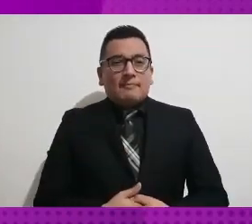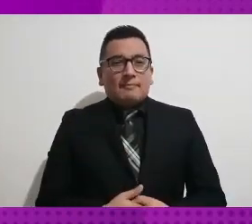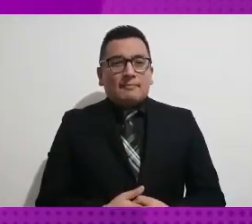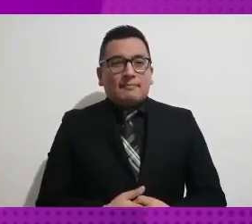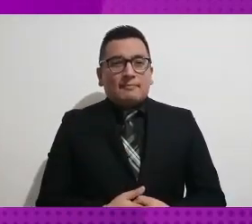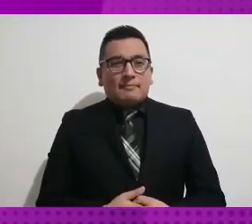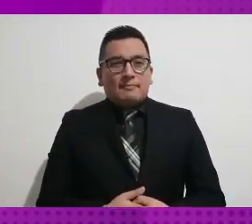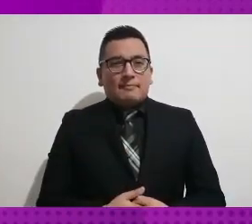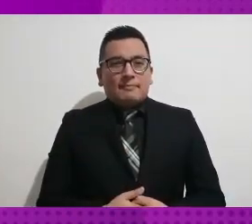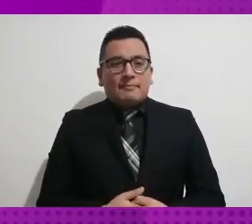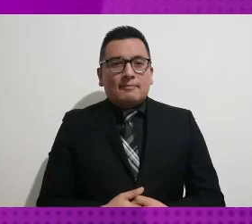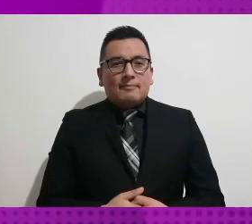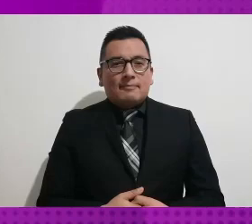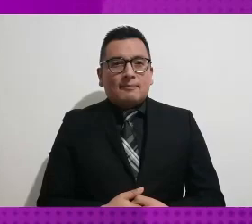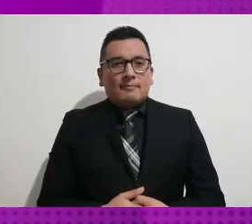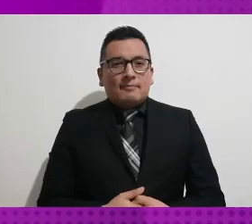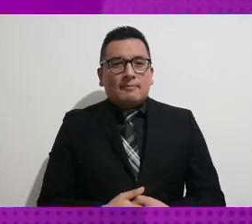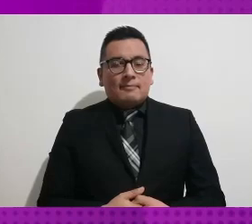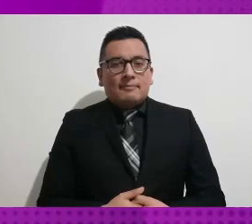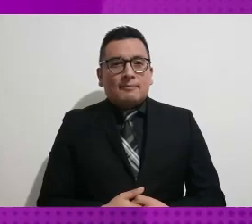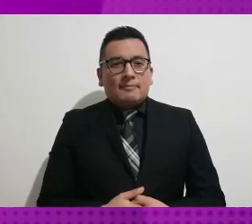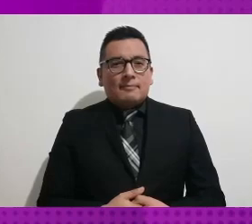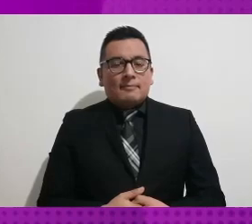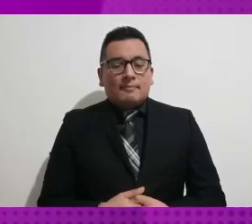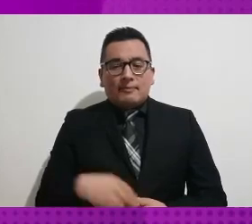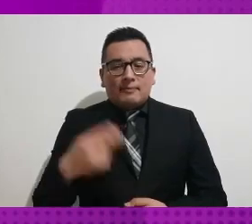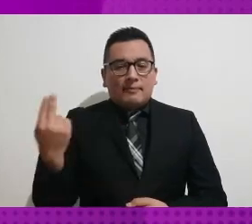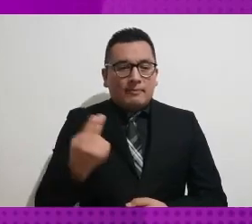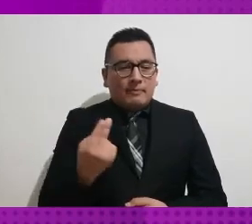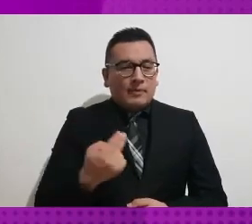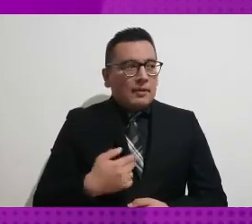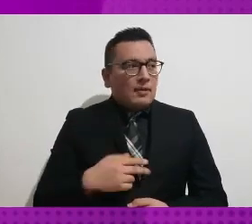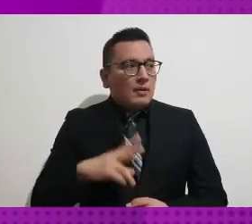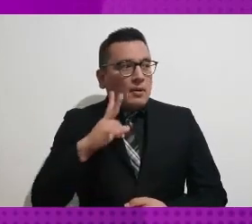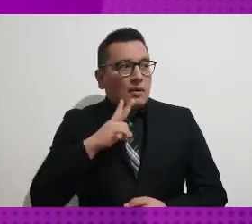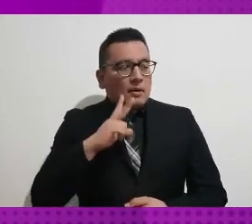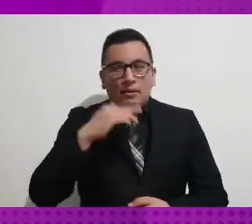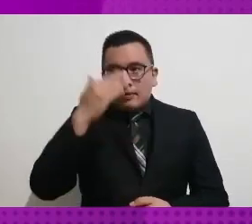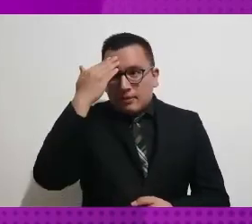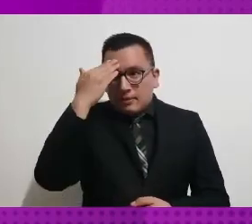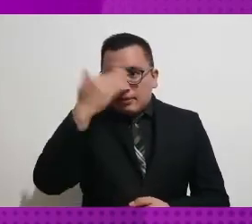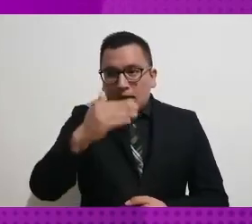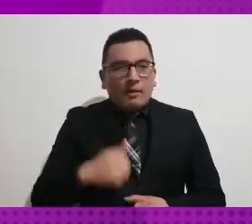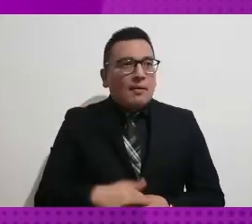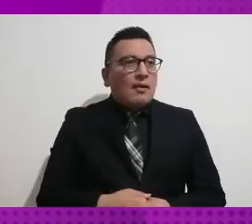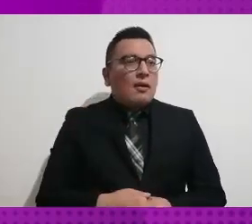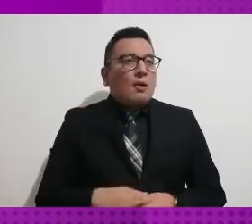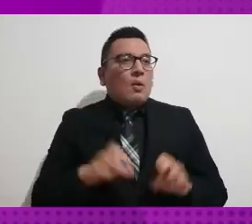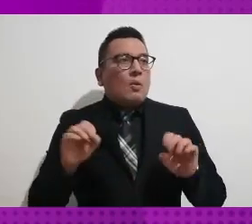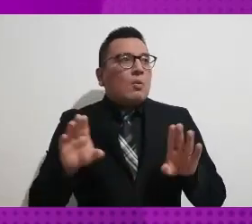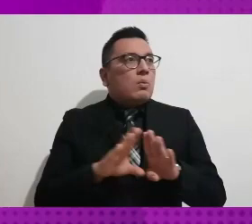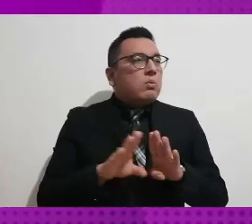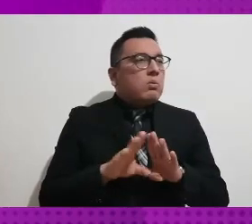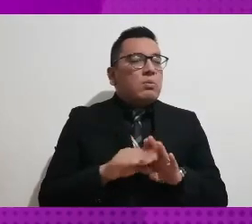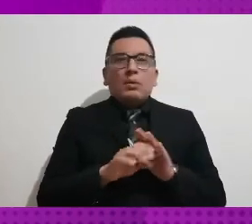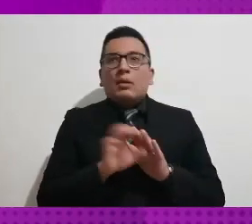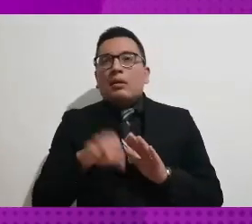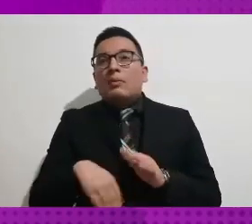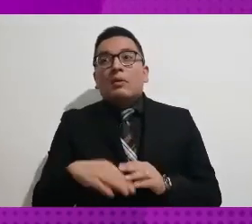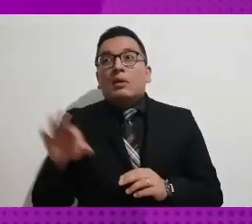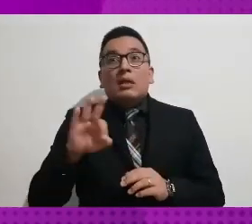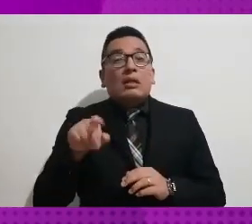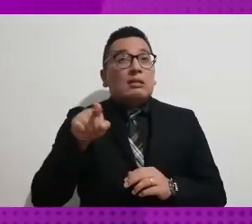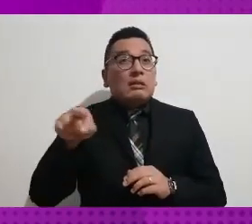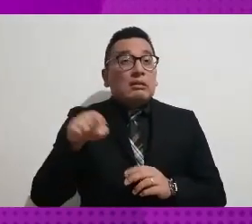capacitados y supervisores, que supieran qué es lo que estaban hablando al momento también de capacitar o ir a tocar la puerta. Si